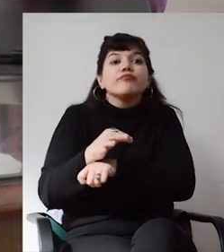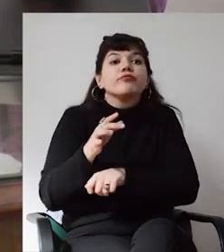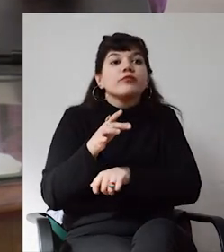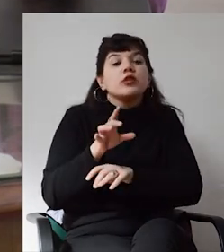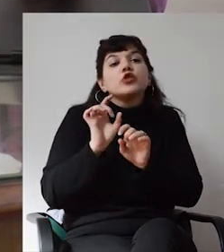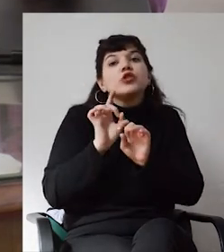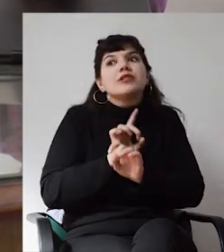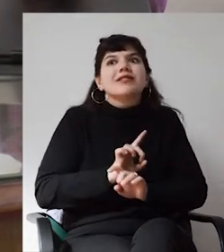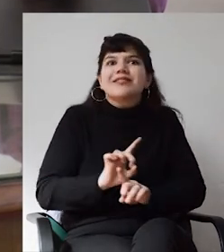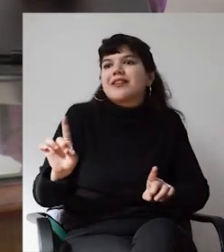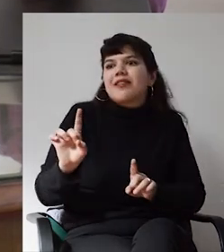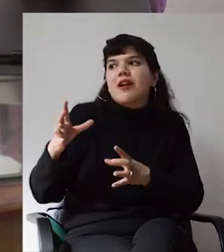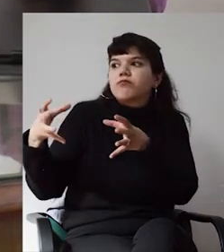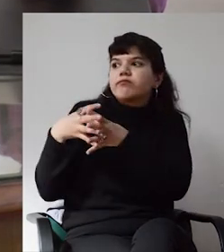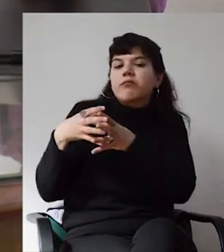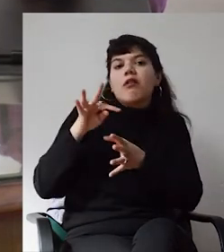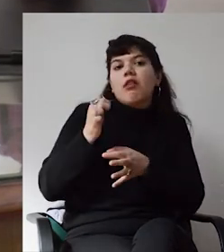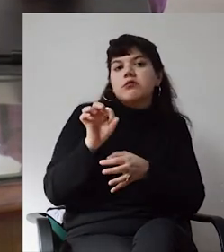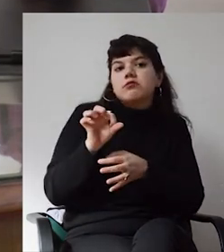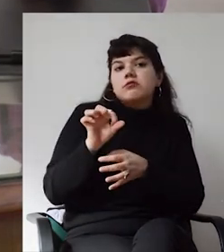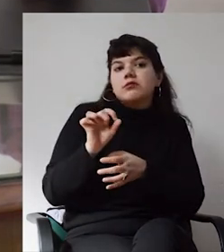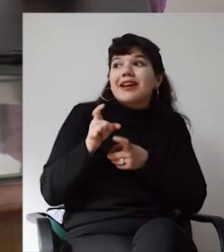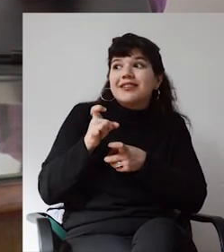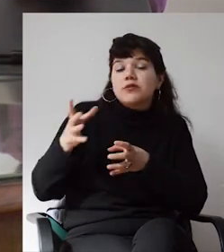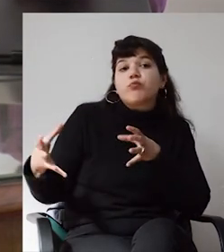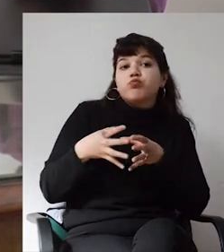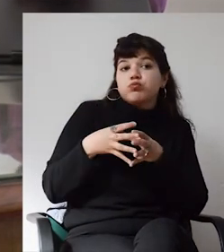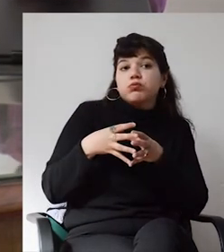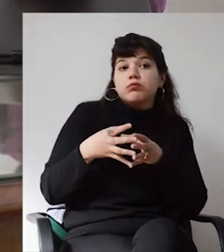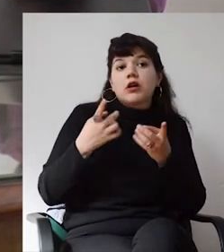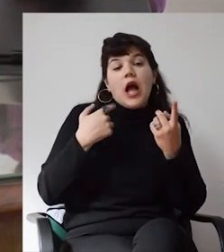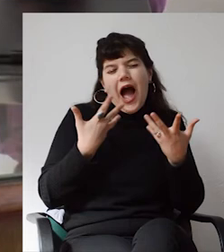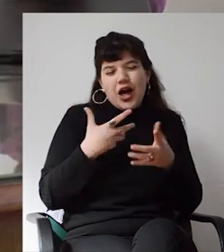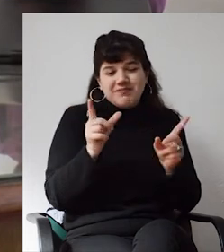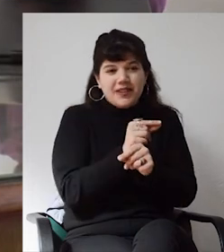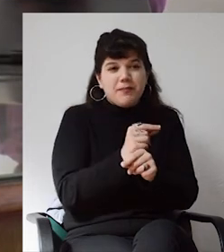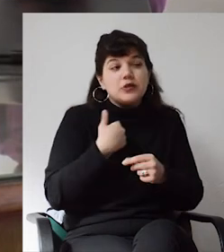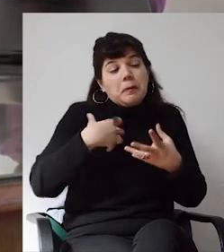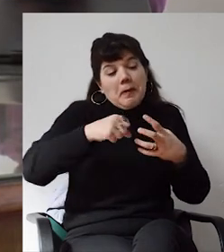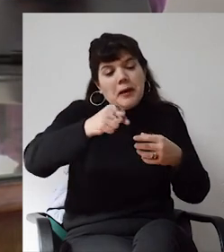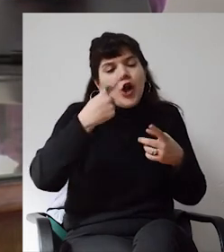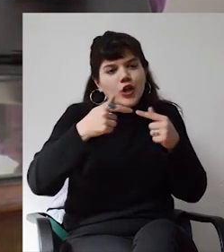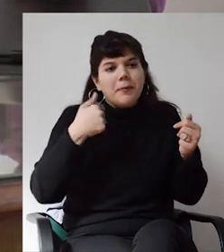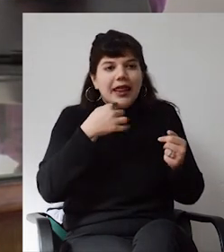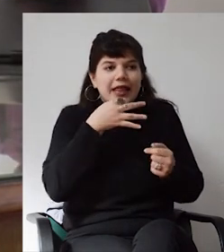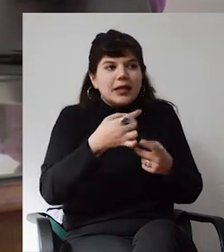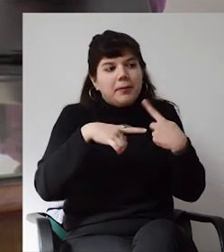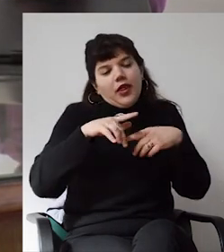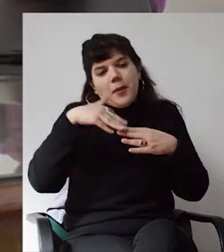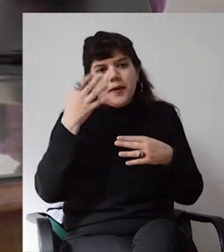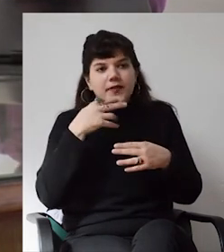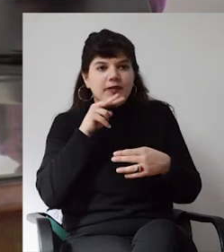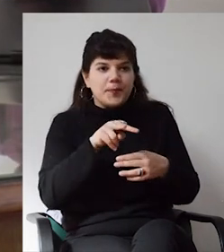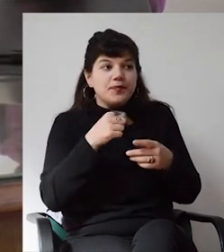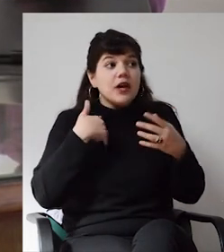sin el submundo TAS. Y termino porque, ahora bien, tengo más cosas para decir, pero después